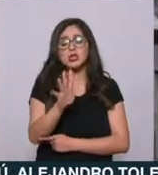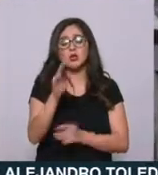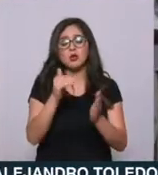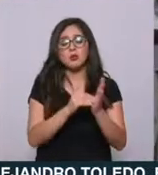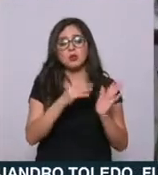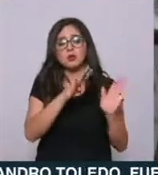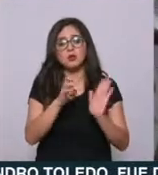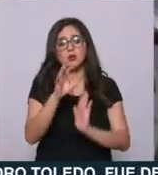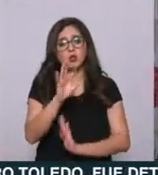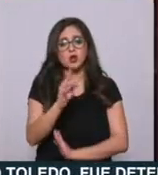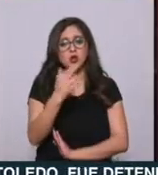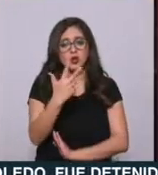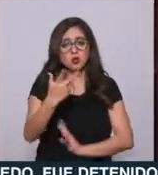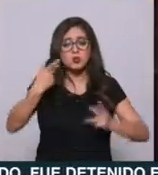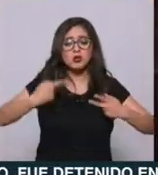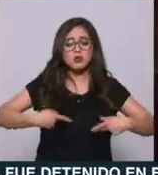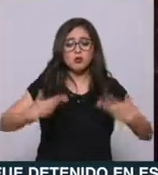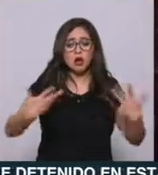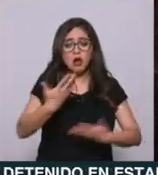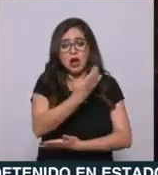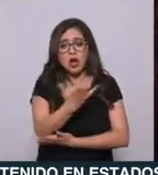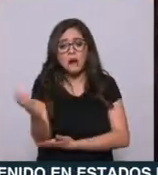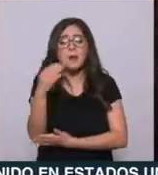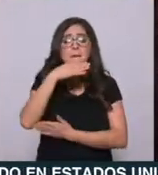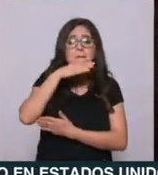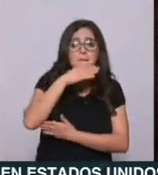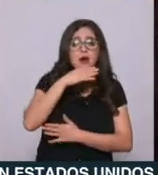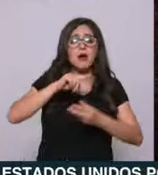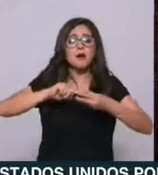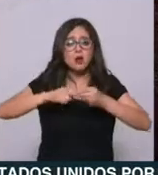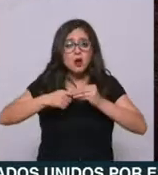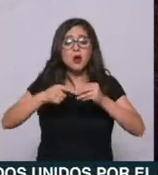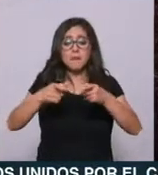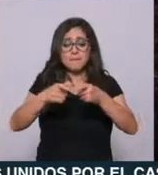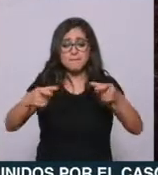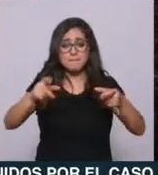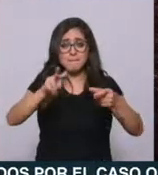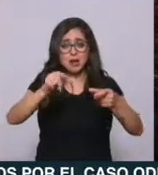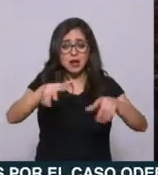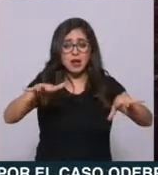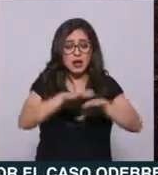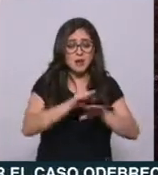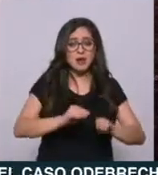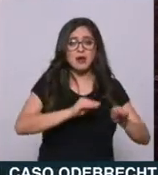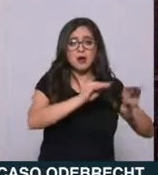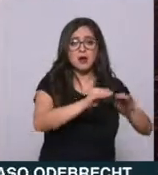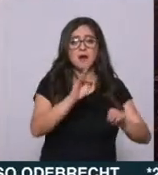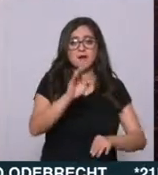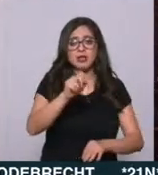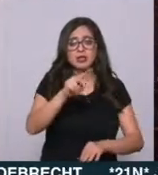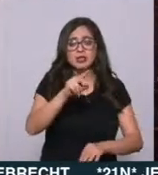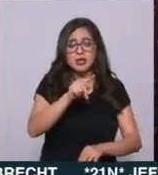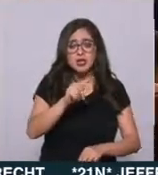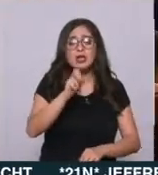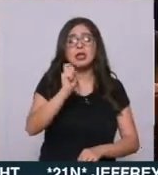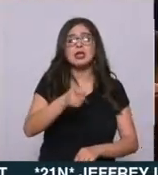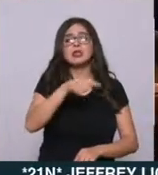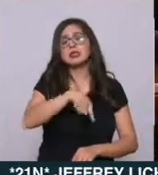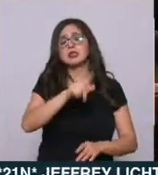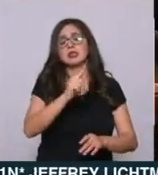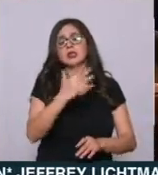175,948 productores de maíz y frijol han cambiado el vale por fertilizantes. La cifra, dijo, representa el 75%